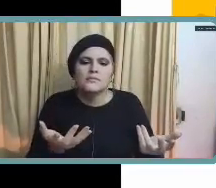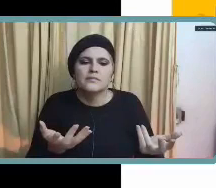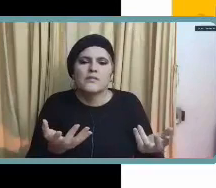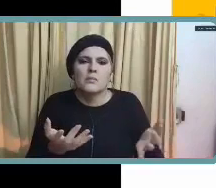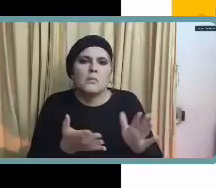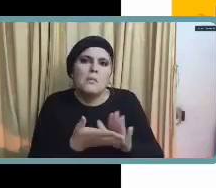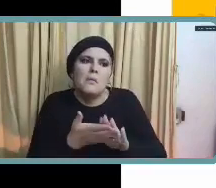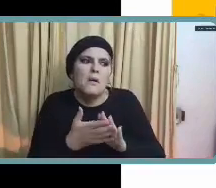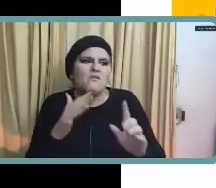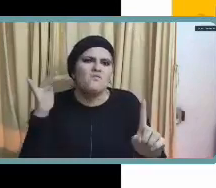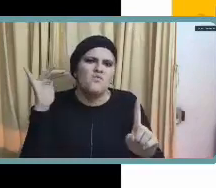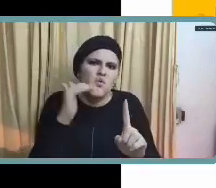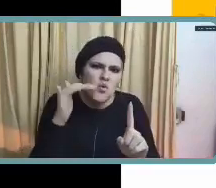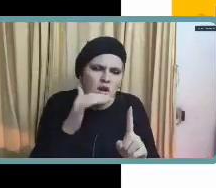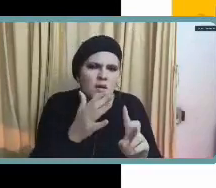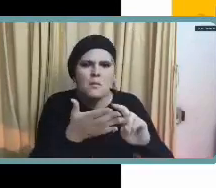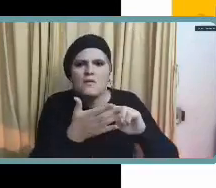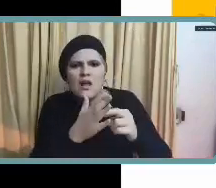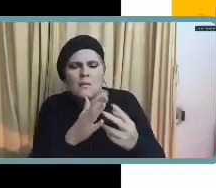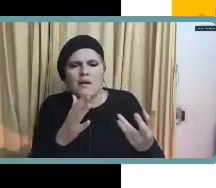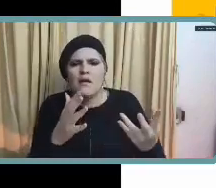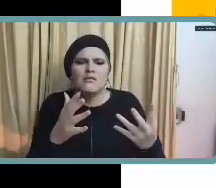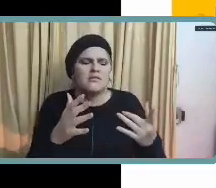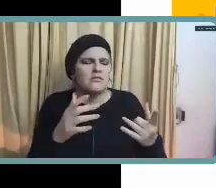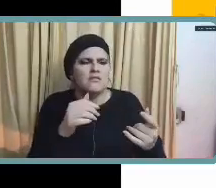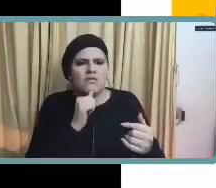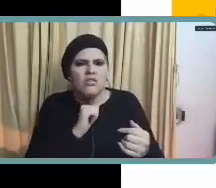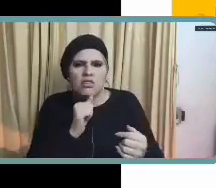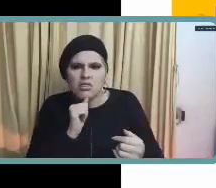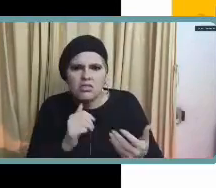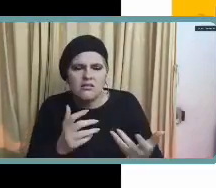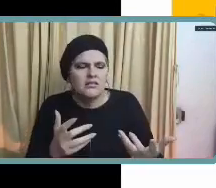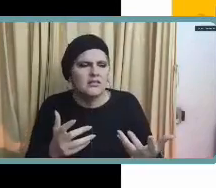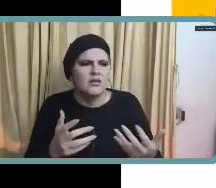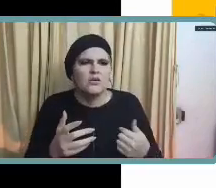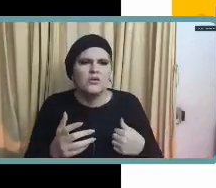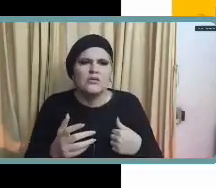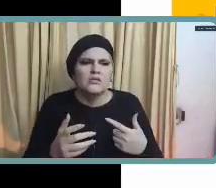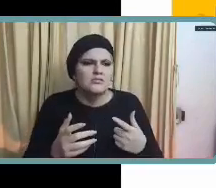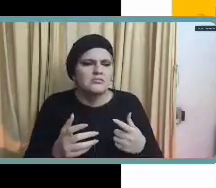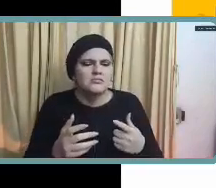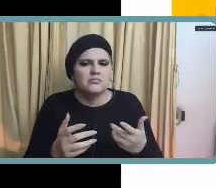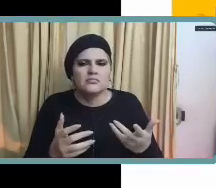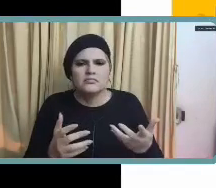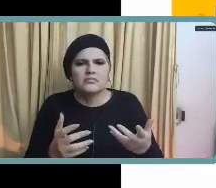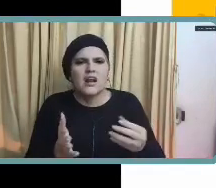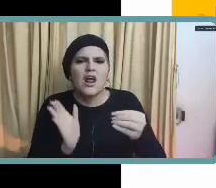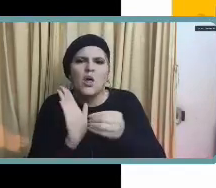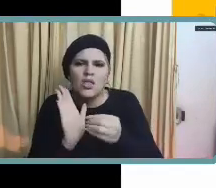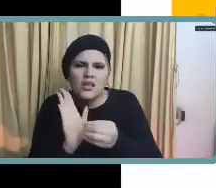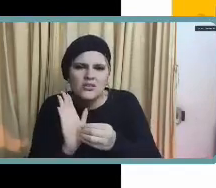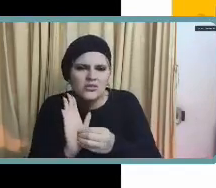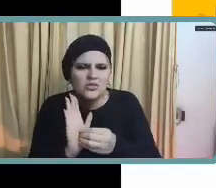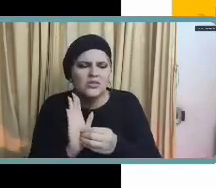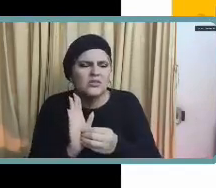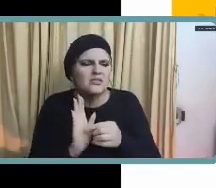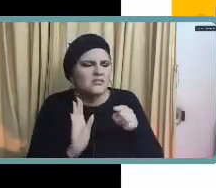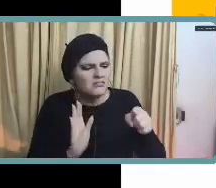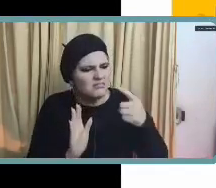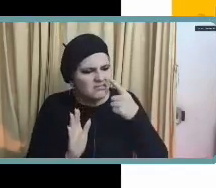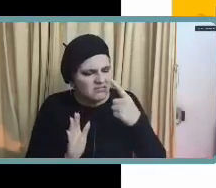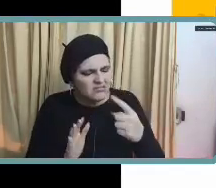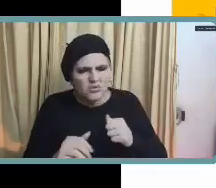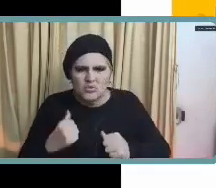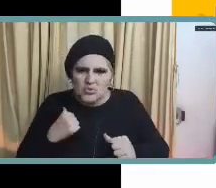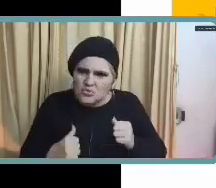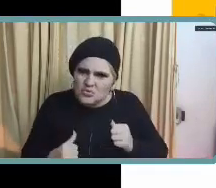si no son diagnosticadas, los contenidos inadecuados, las anotaciones que sufren los niños y las